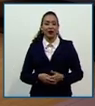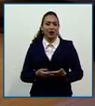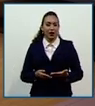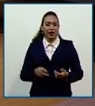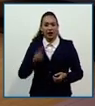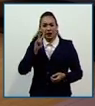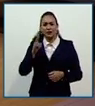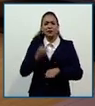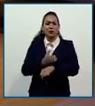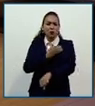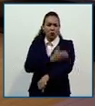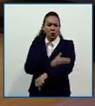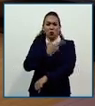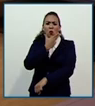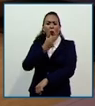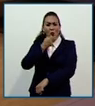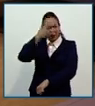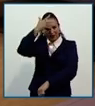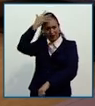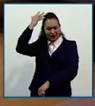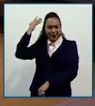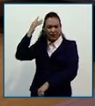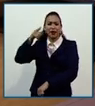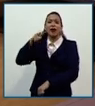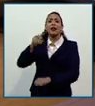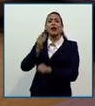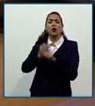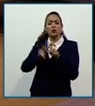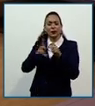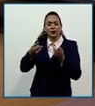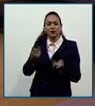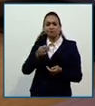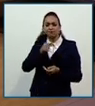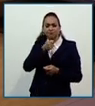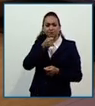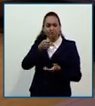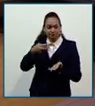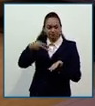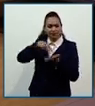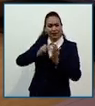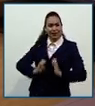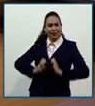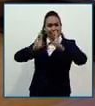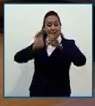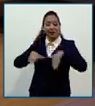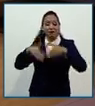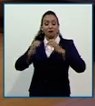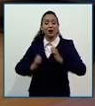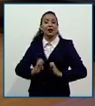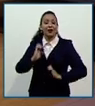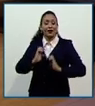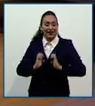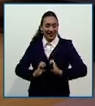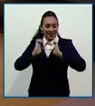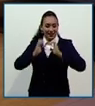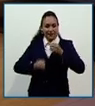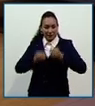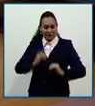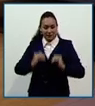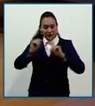el enlace de mi compañero Mario López Peña, quien se encuentra en el edificio sede de la Suprema Corte y tiene ya toda la